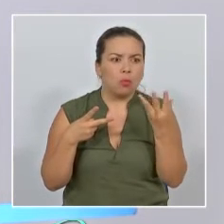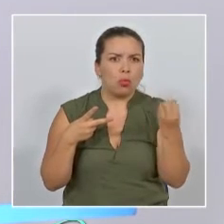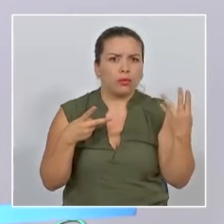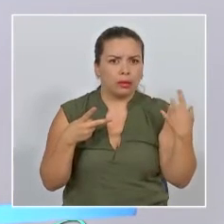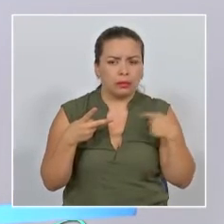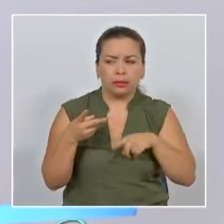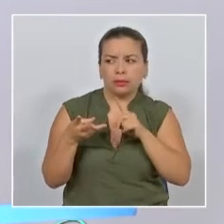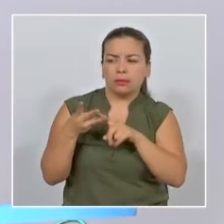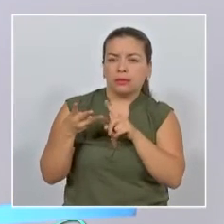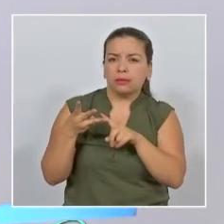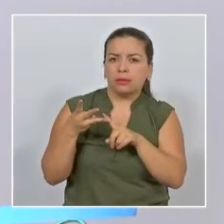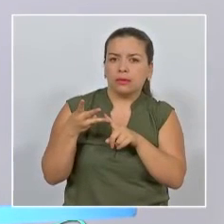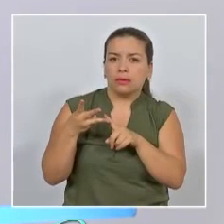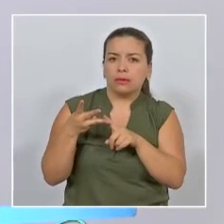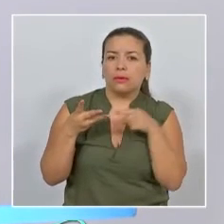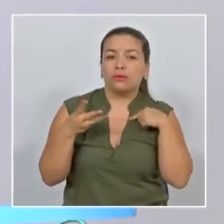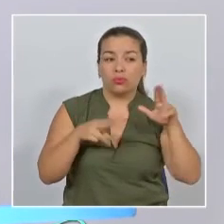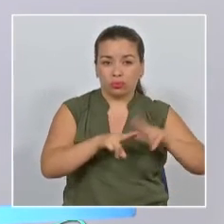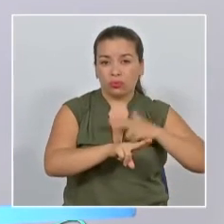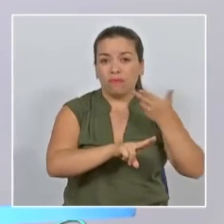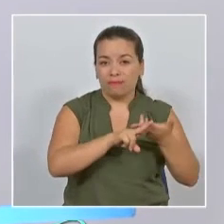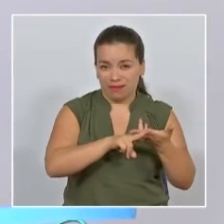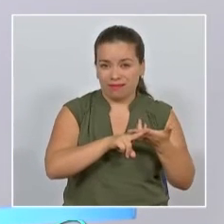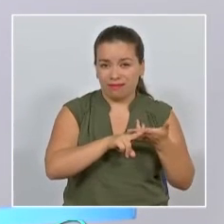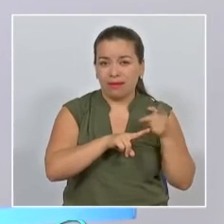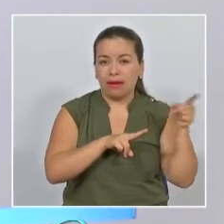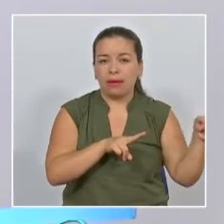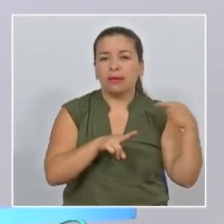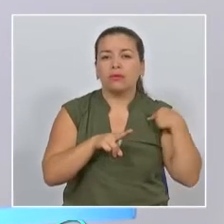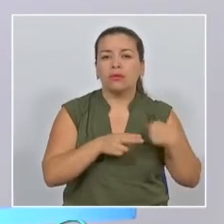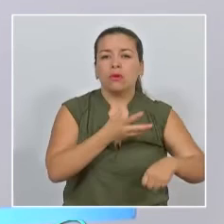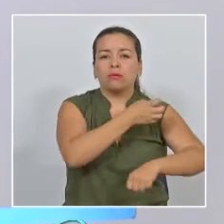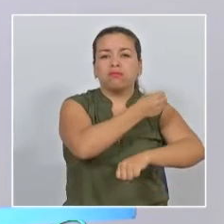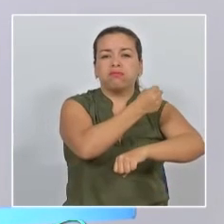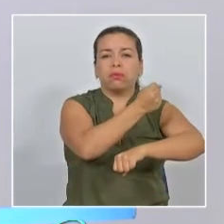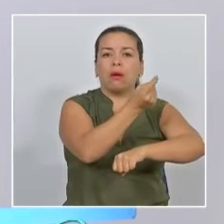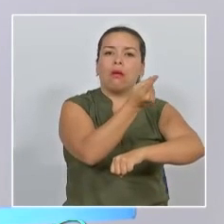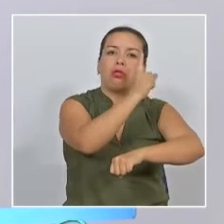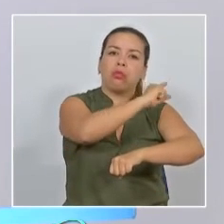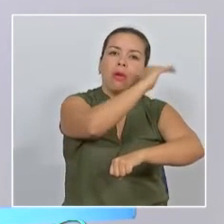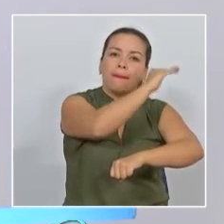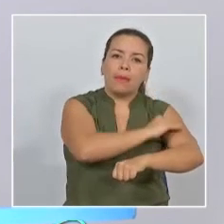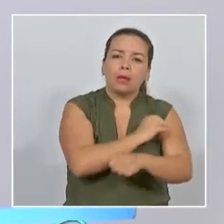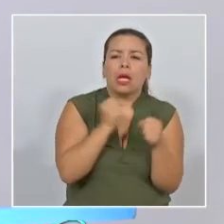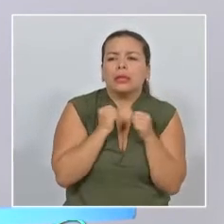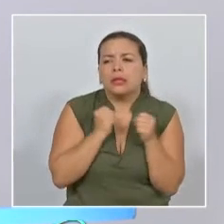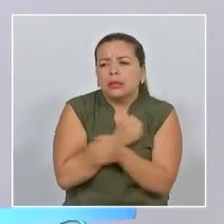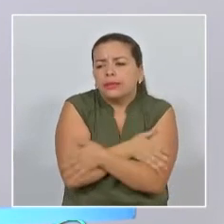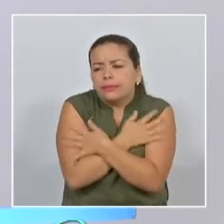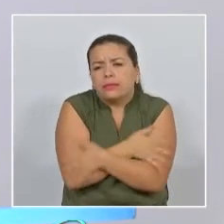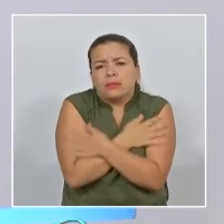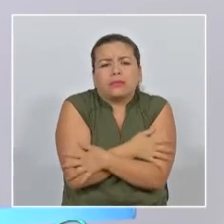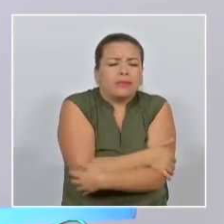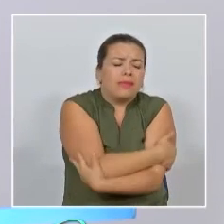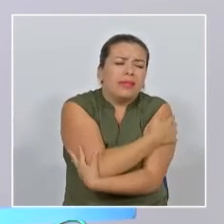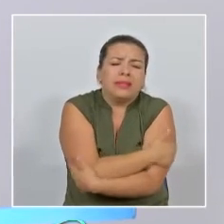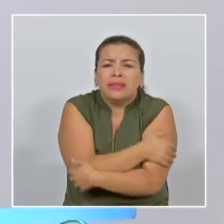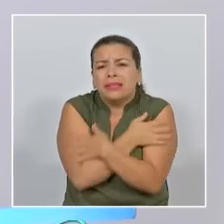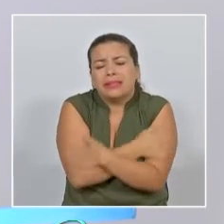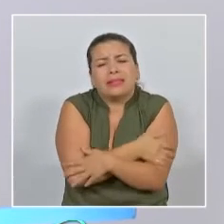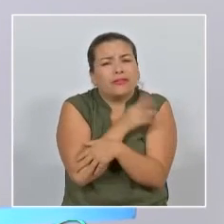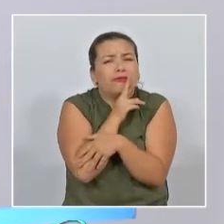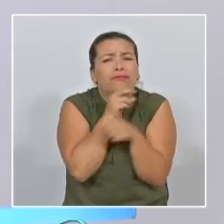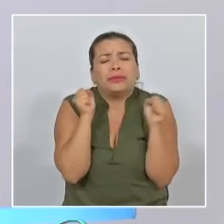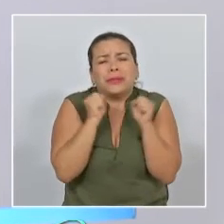tercera es, mi sobrina tiene tensión baja, doctor. Ella vive como un sapito a toda hora, muerta de frío.